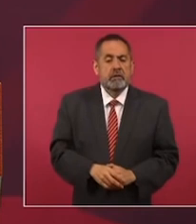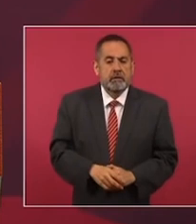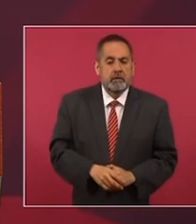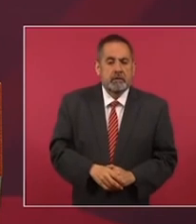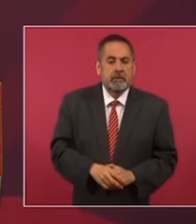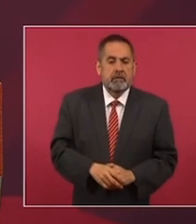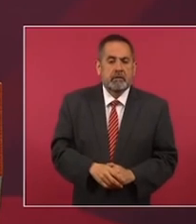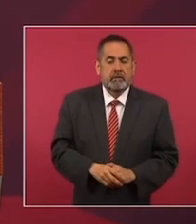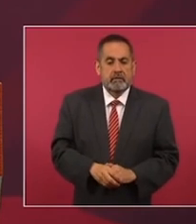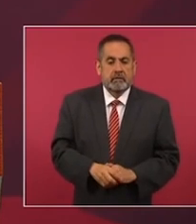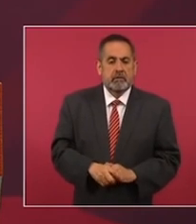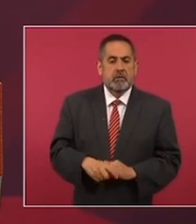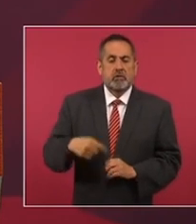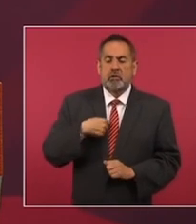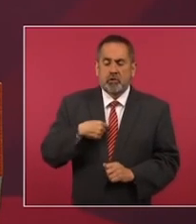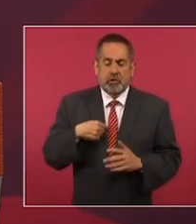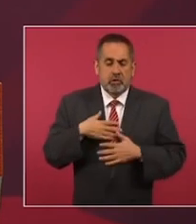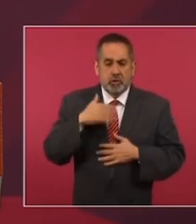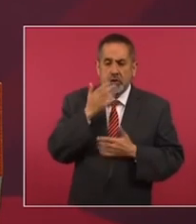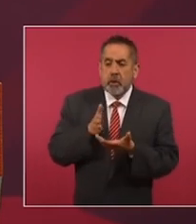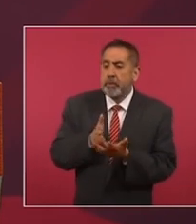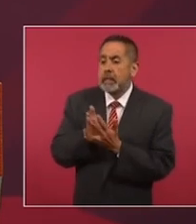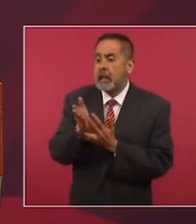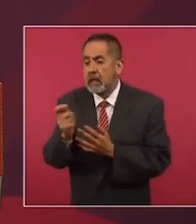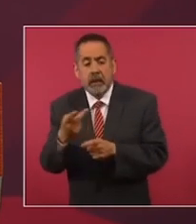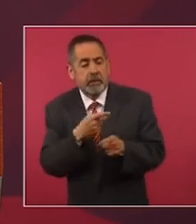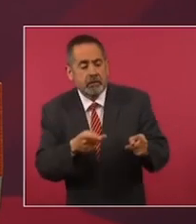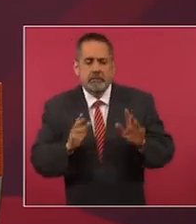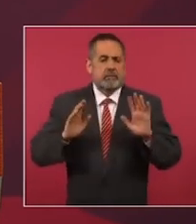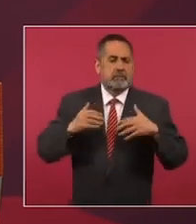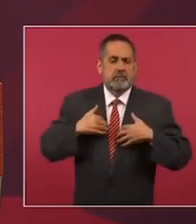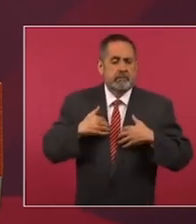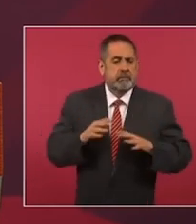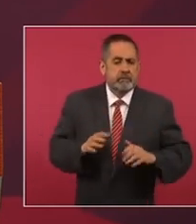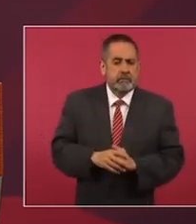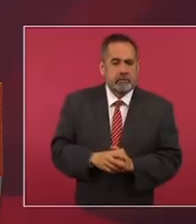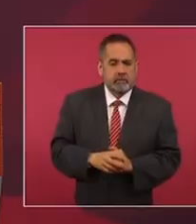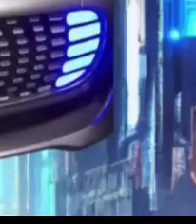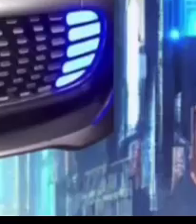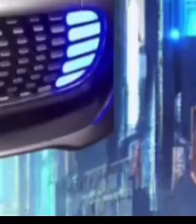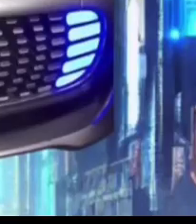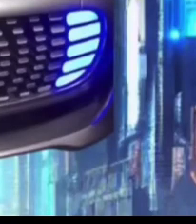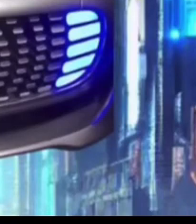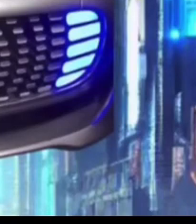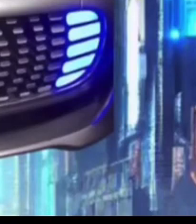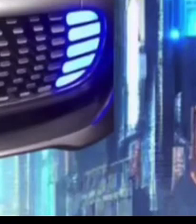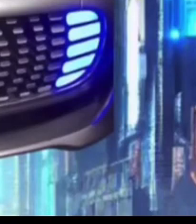Nosotros no queremos meternos en eso porque no queremos.